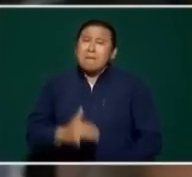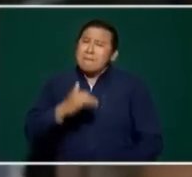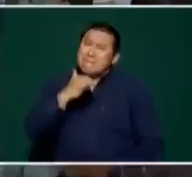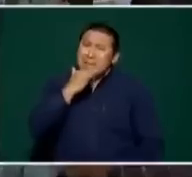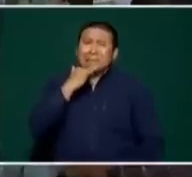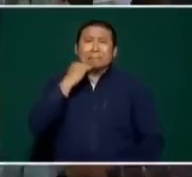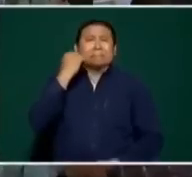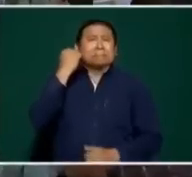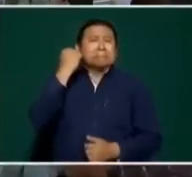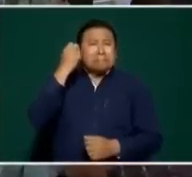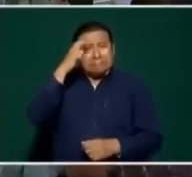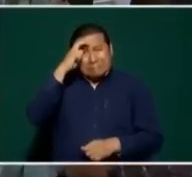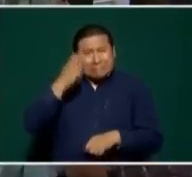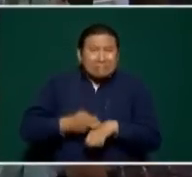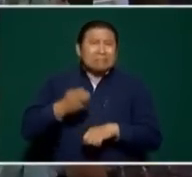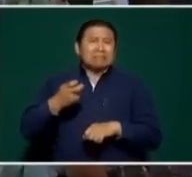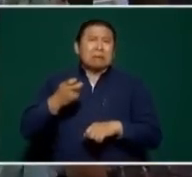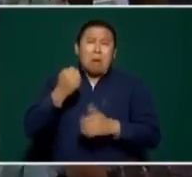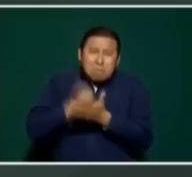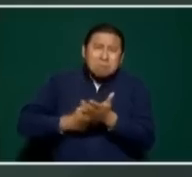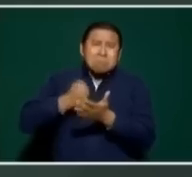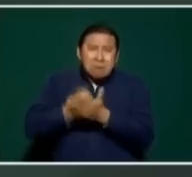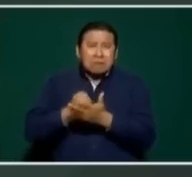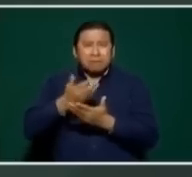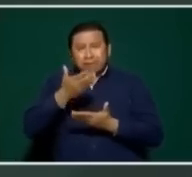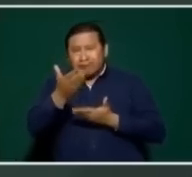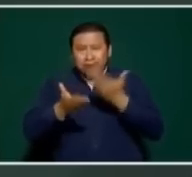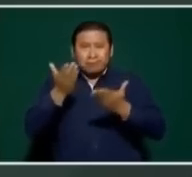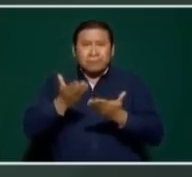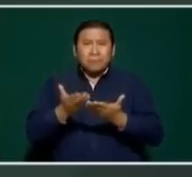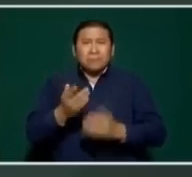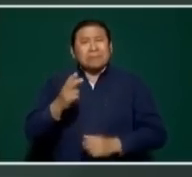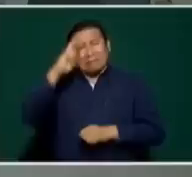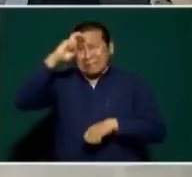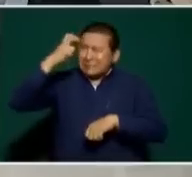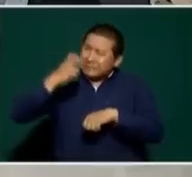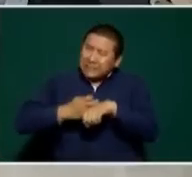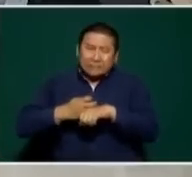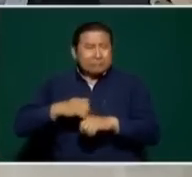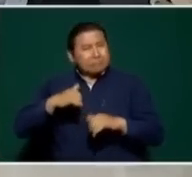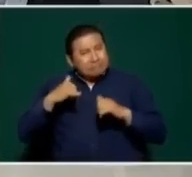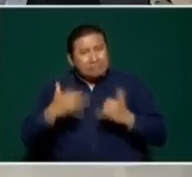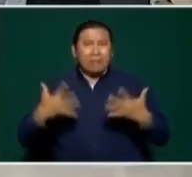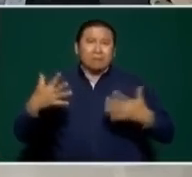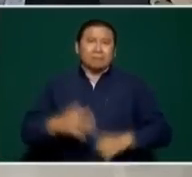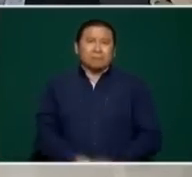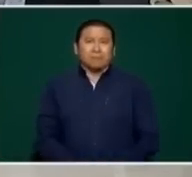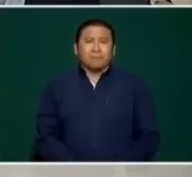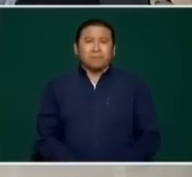sea incisivo y necio, al cual a usted también le gusta, que seamos necios y tercos. Un poco.